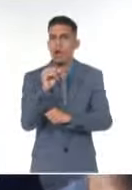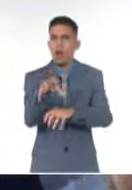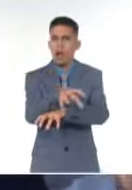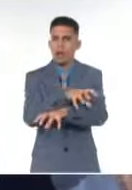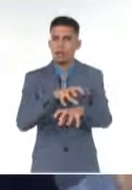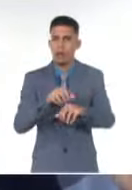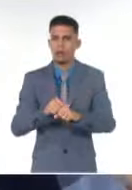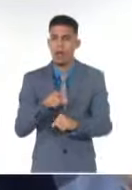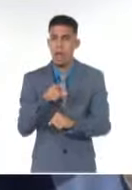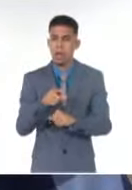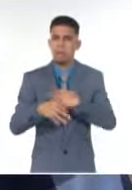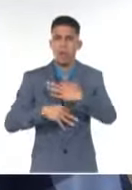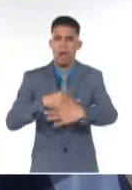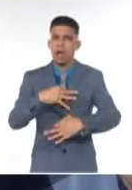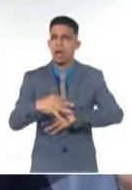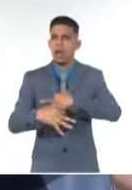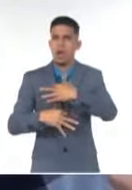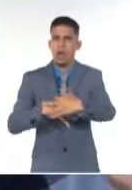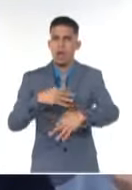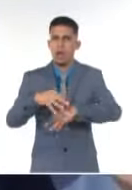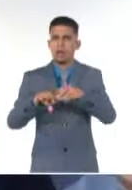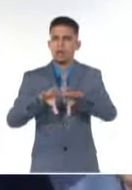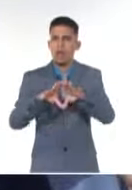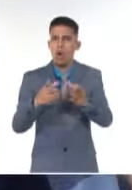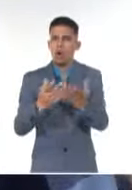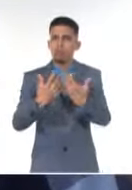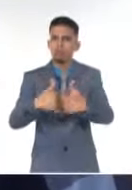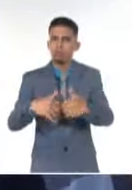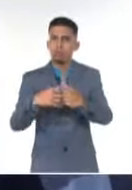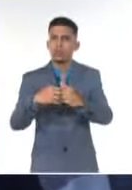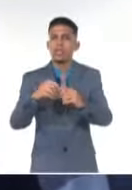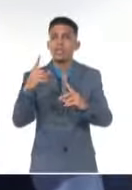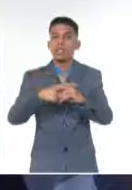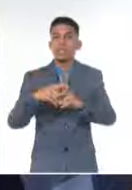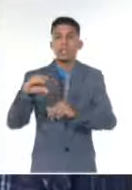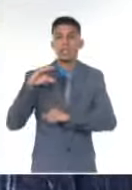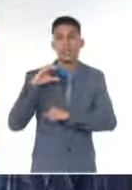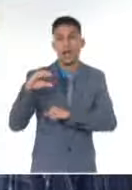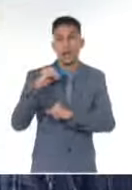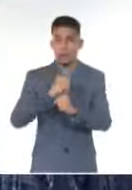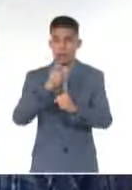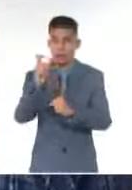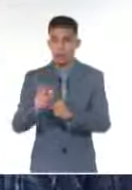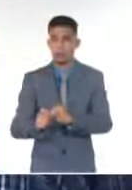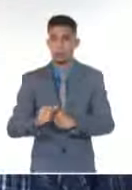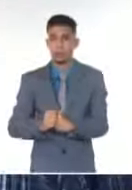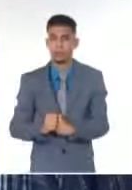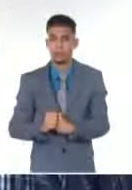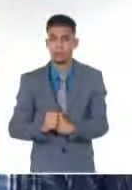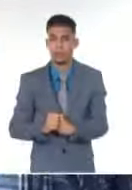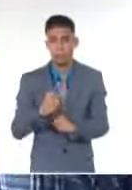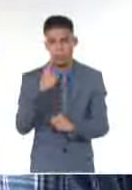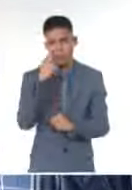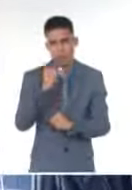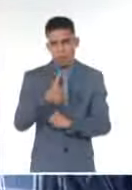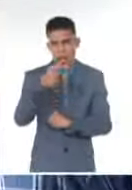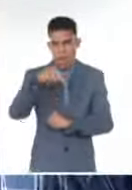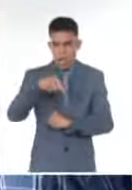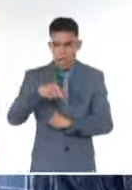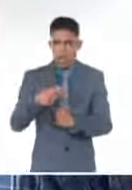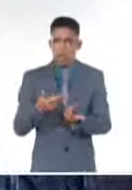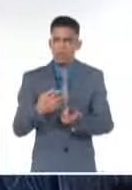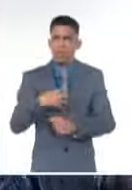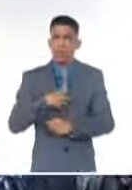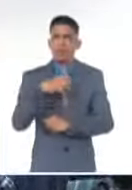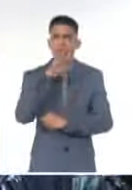una detallada explicación sobre la productividad y el salario de sus trabajadores. Aquí en la UB contamos con